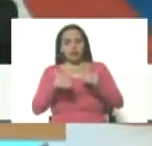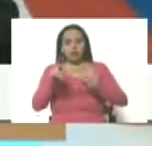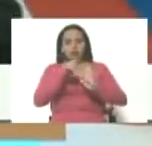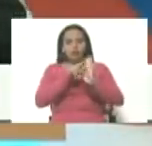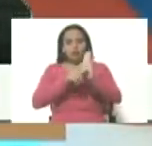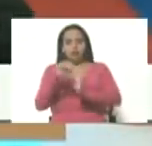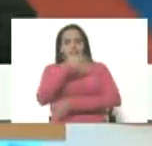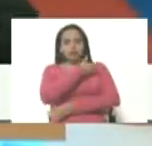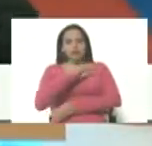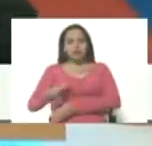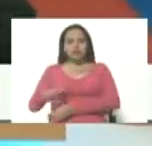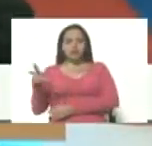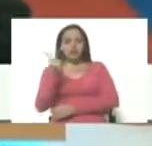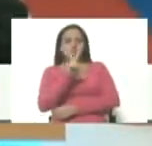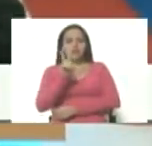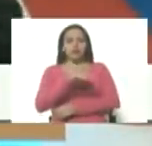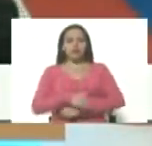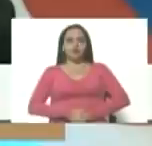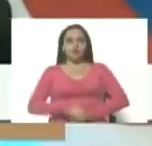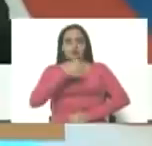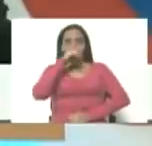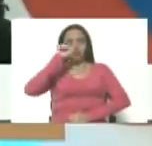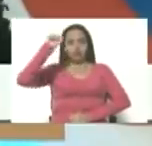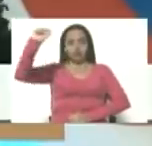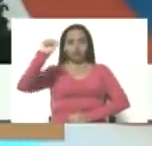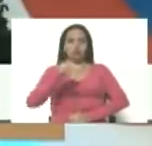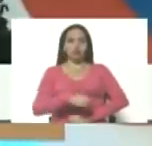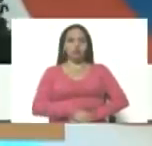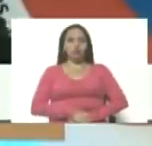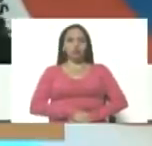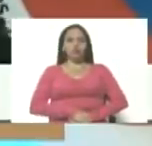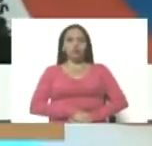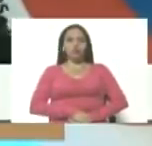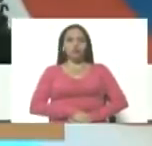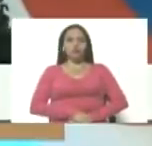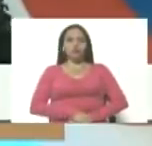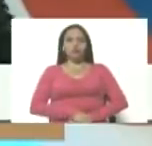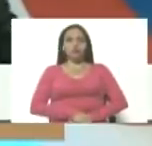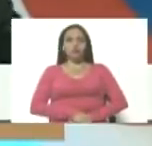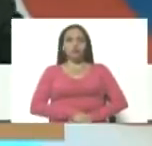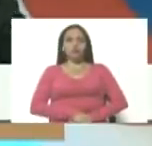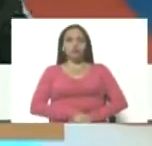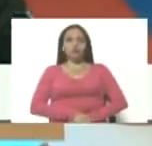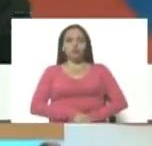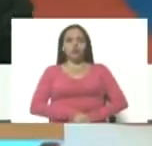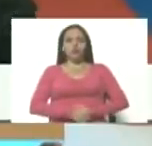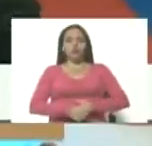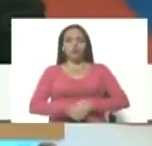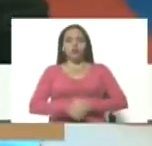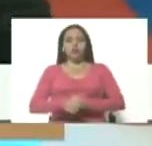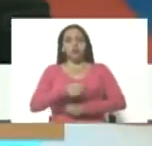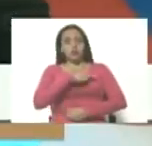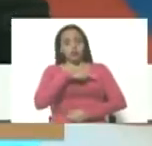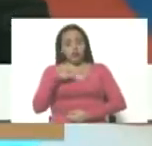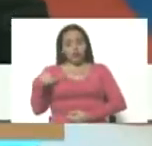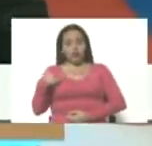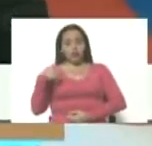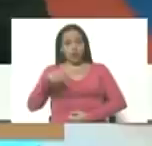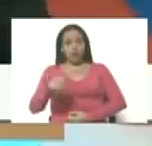de la República Bolivariana de Venezuela, Nicolás Maduro Moro, hemos querido hoy día sábado